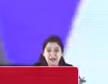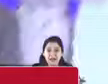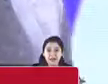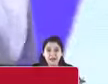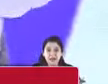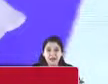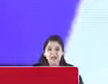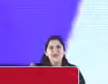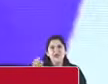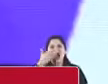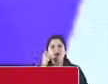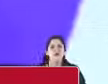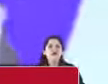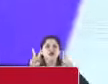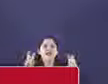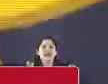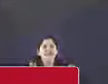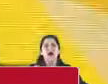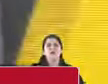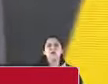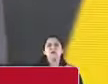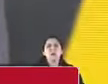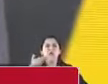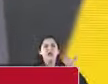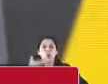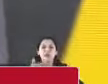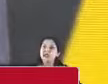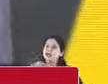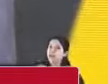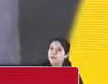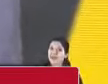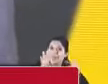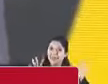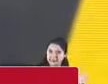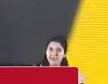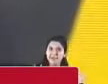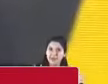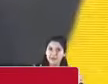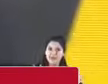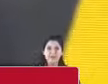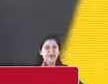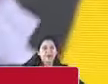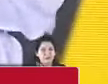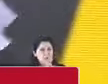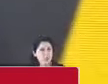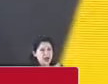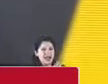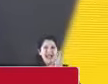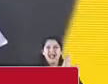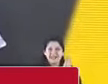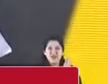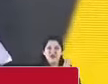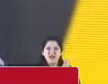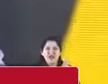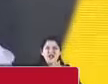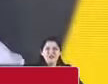hablo de la independencia del poder judicial también otra candidata a la que era gobernador local se le pasó hablando de la